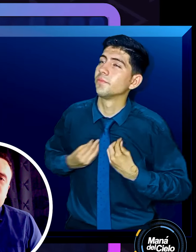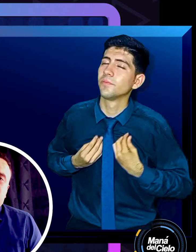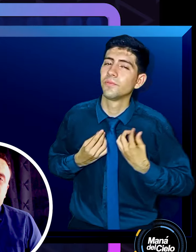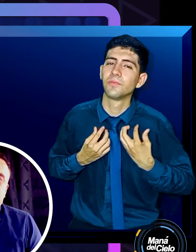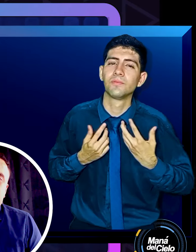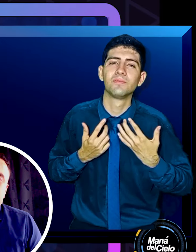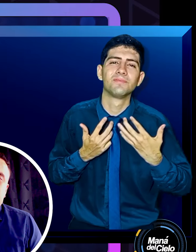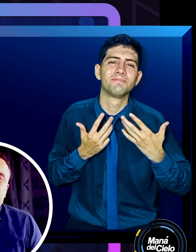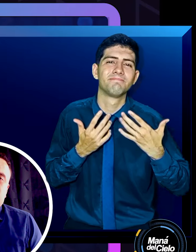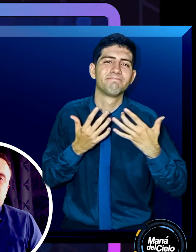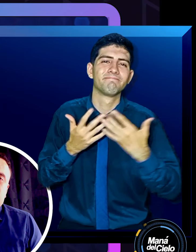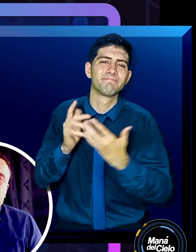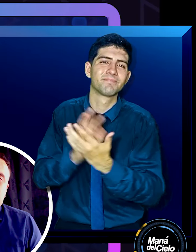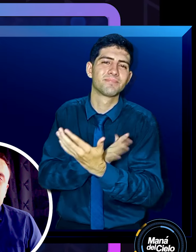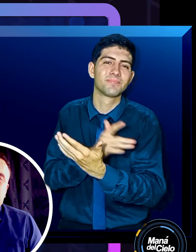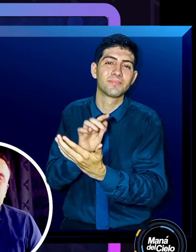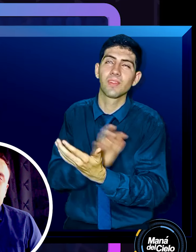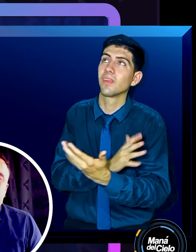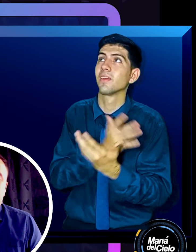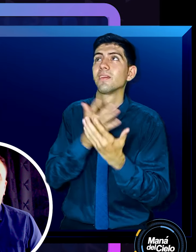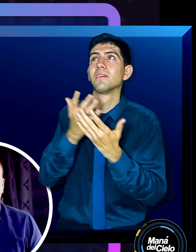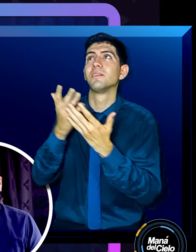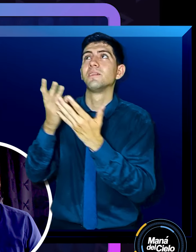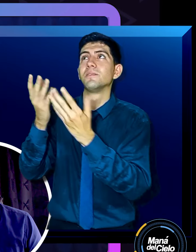vivimos, para Él